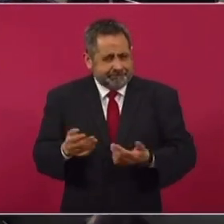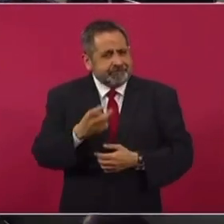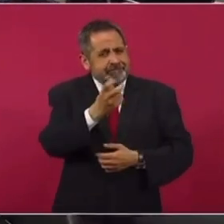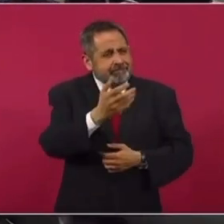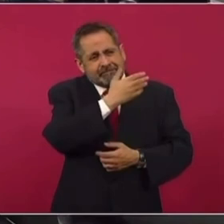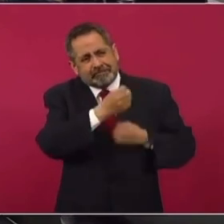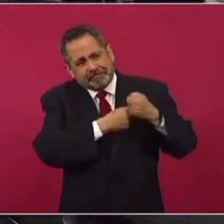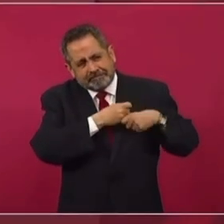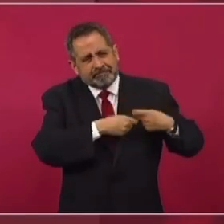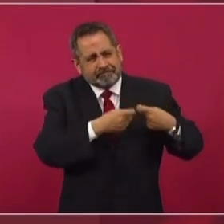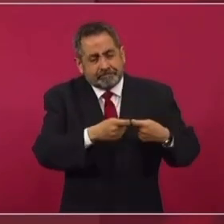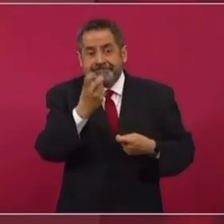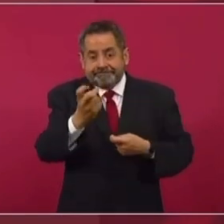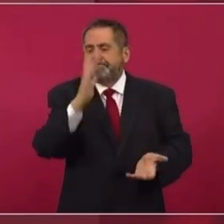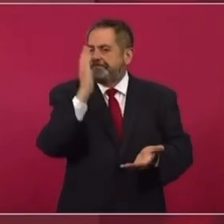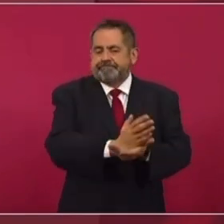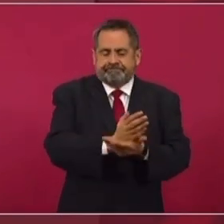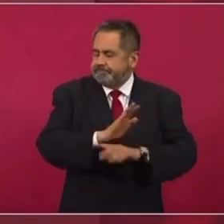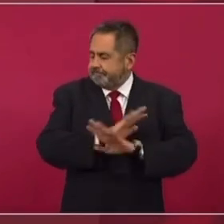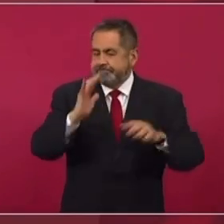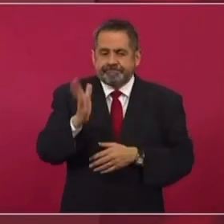enseñanza? Porque eso ya no sucede.